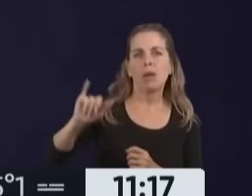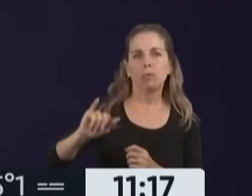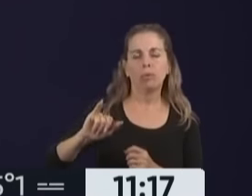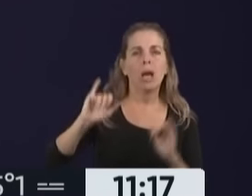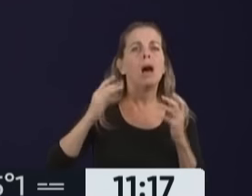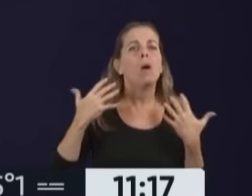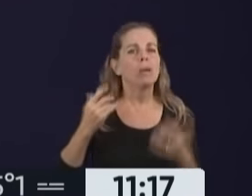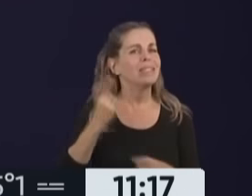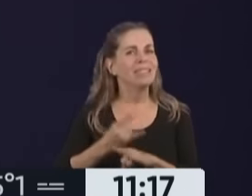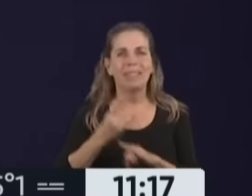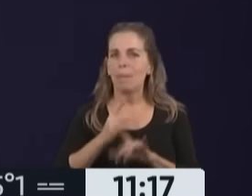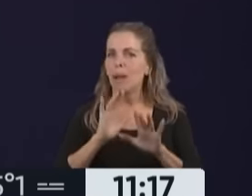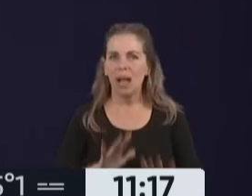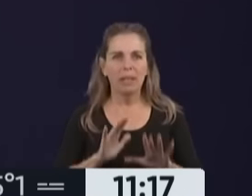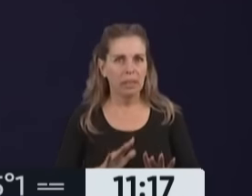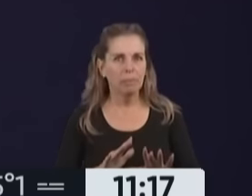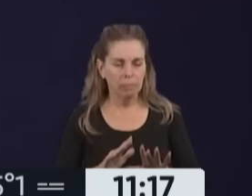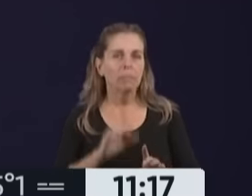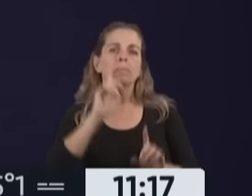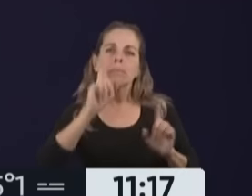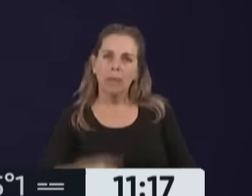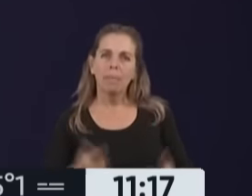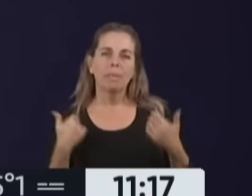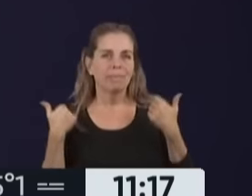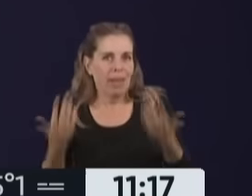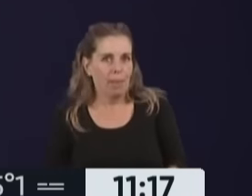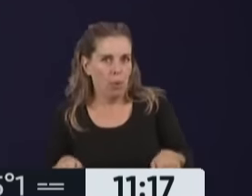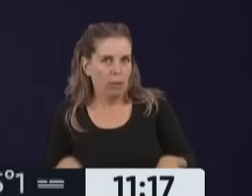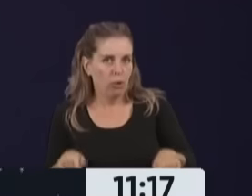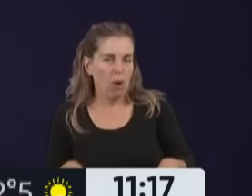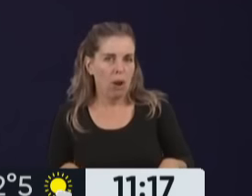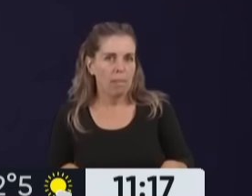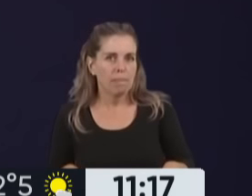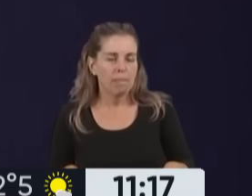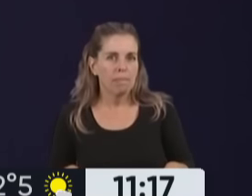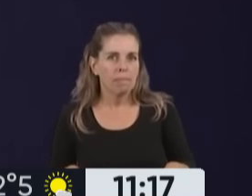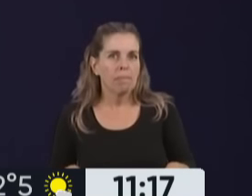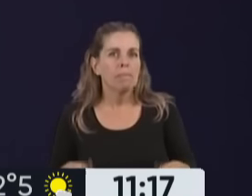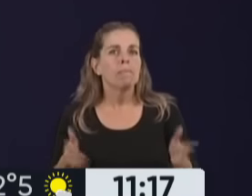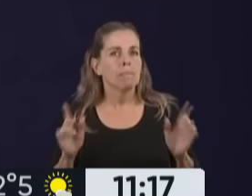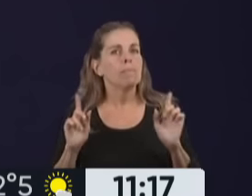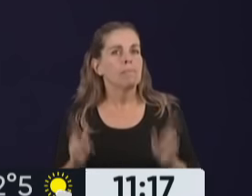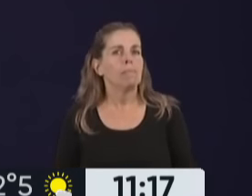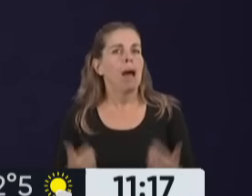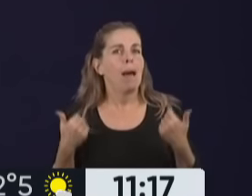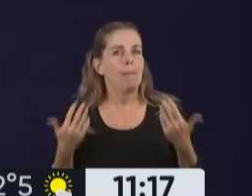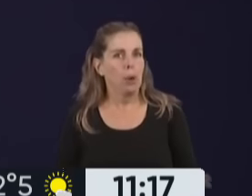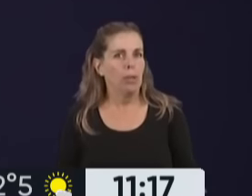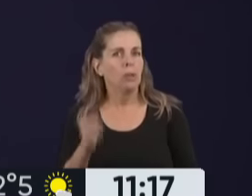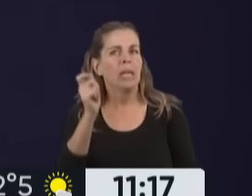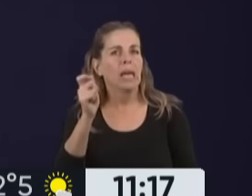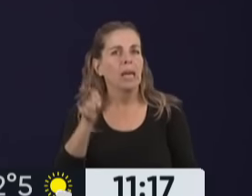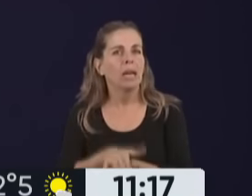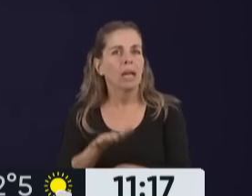parte de esa lógica. También aprovecho para para pasar la factura a quien le corresponda.